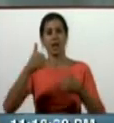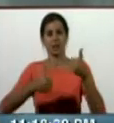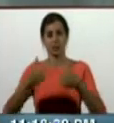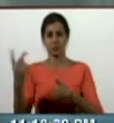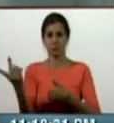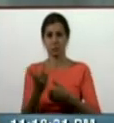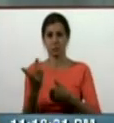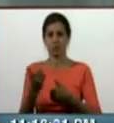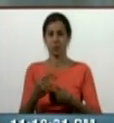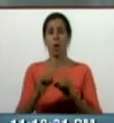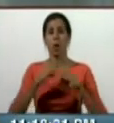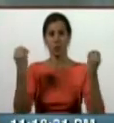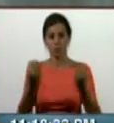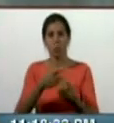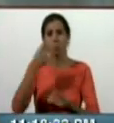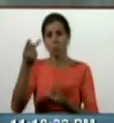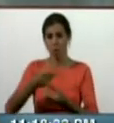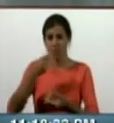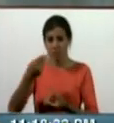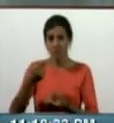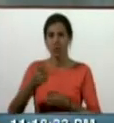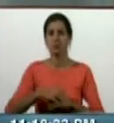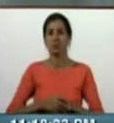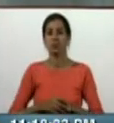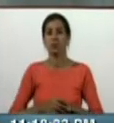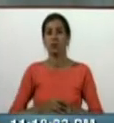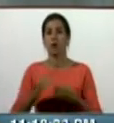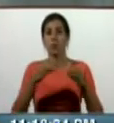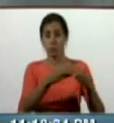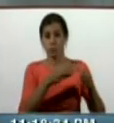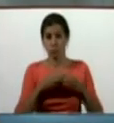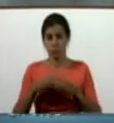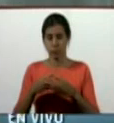las organizaciones políticas, a los comandos,